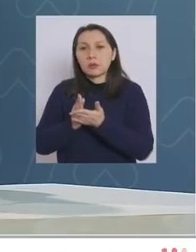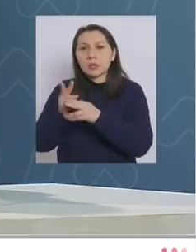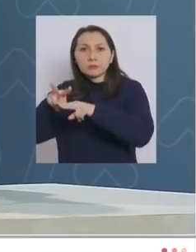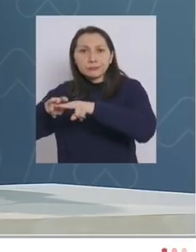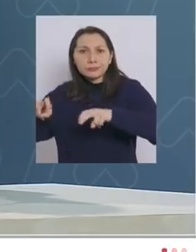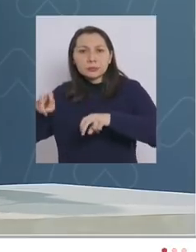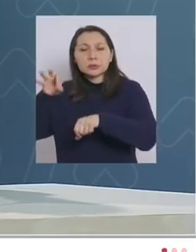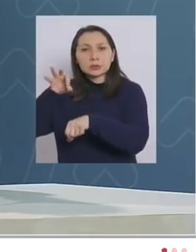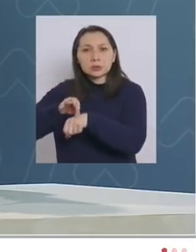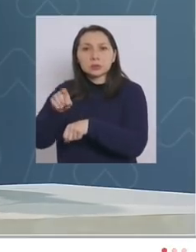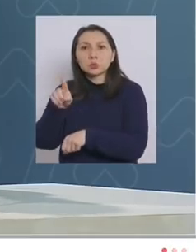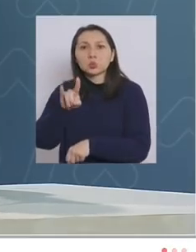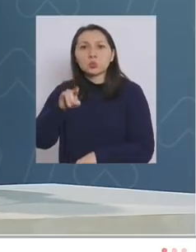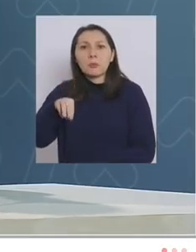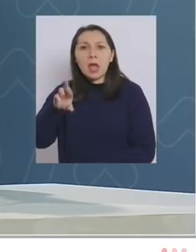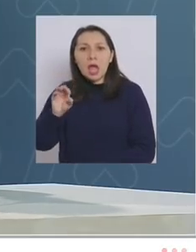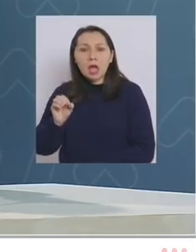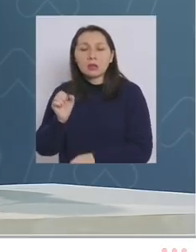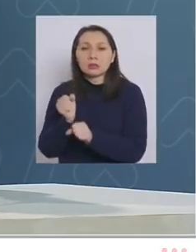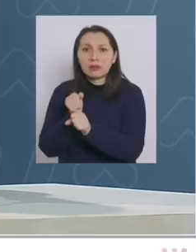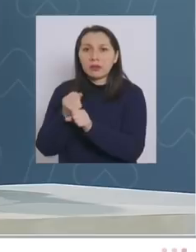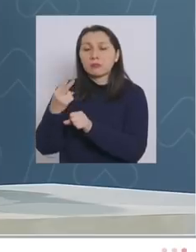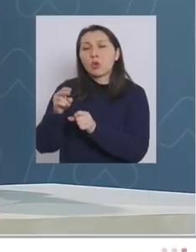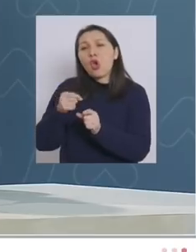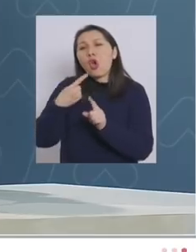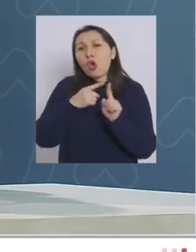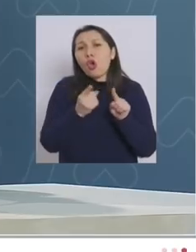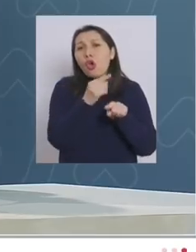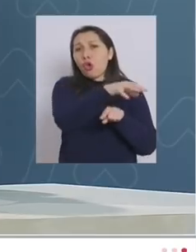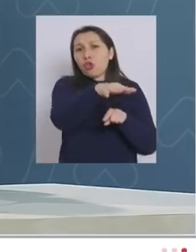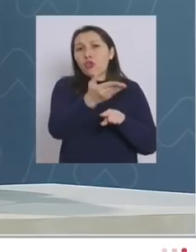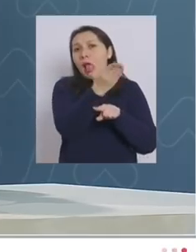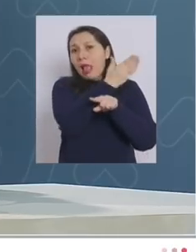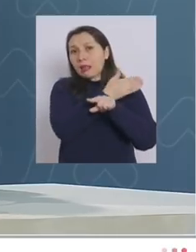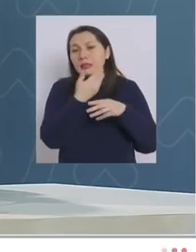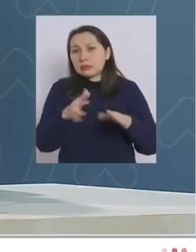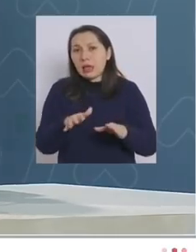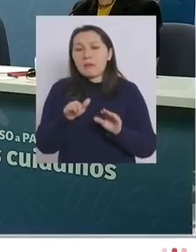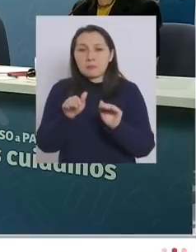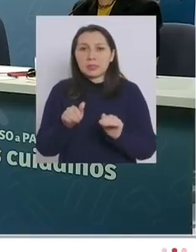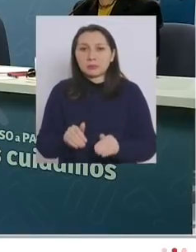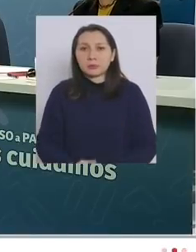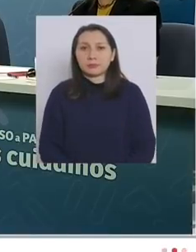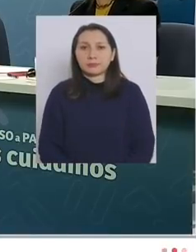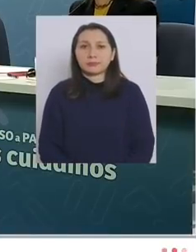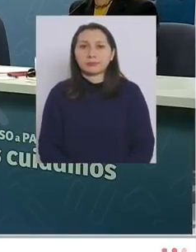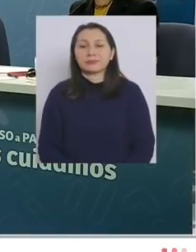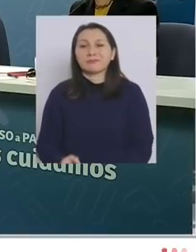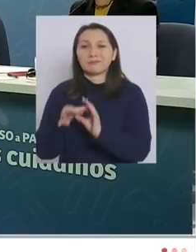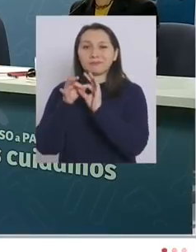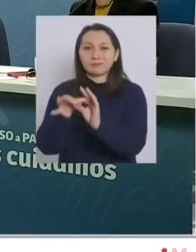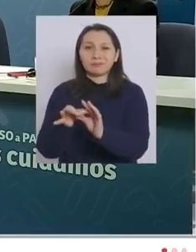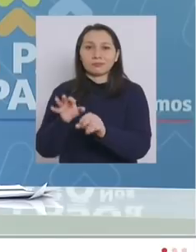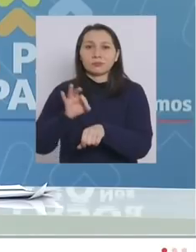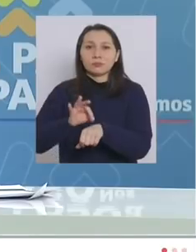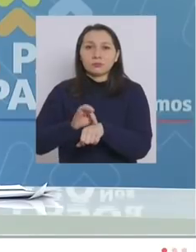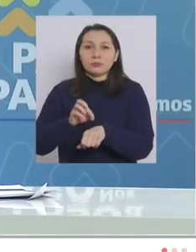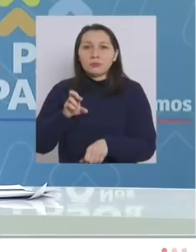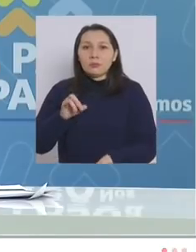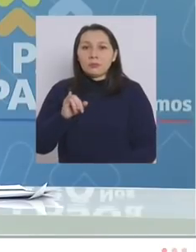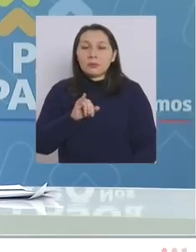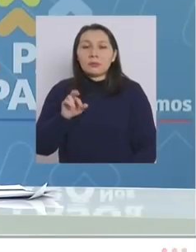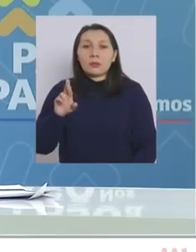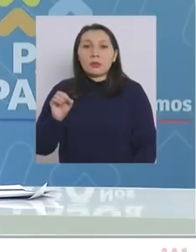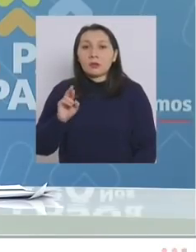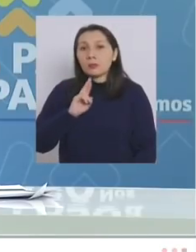sumarios sanitarios y sumarios administrativos como se han hecho en otras situaciones. Muchas gracias, doctora,